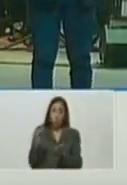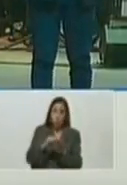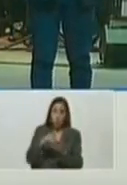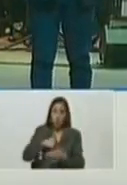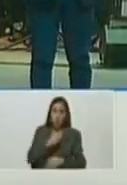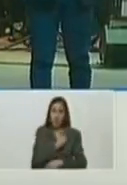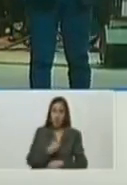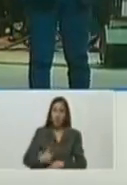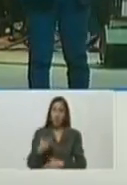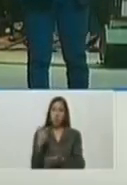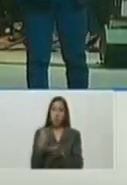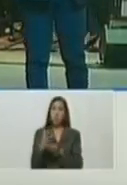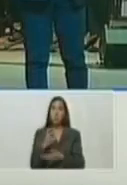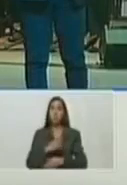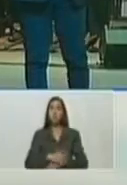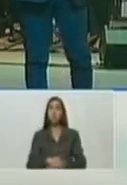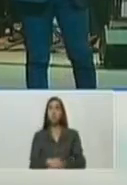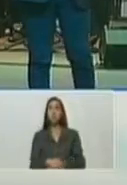Ernesto.